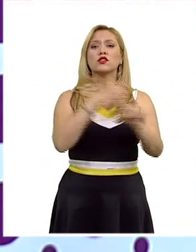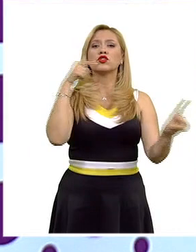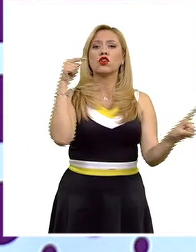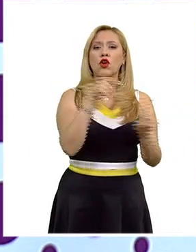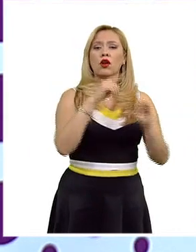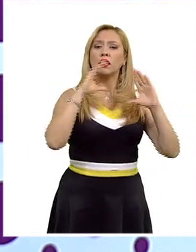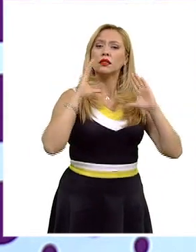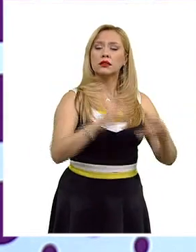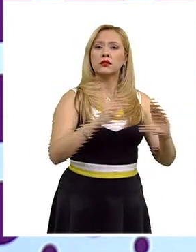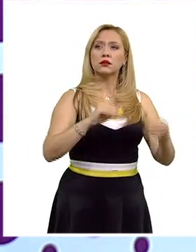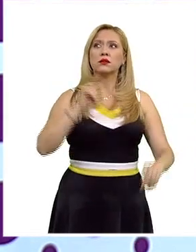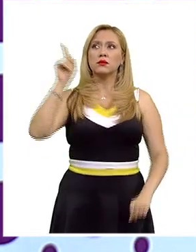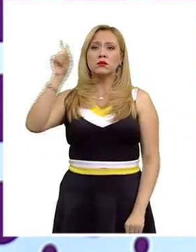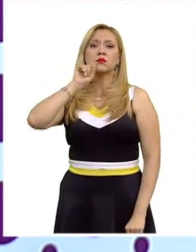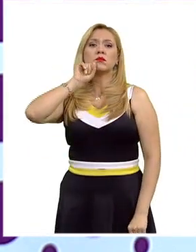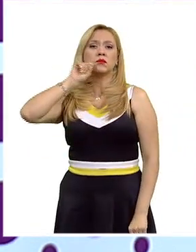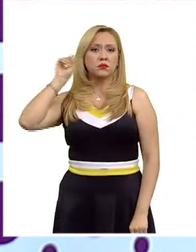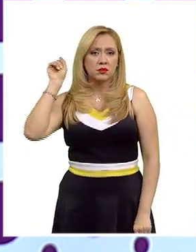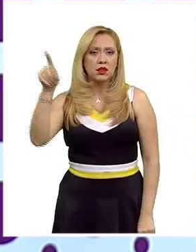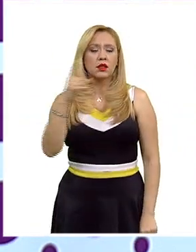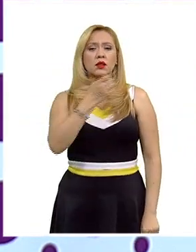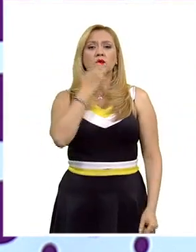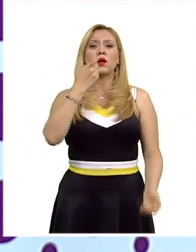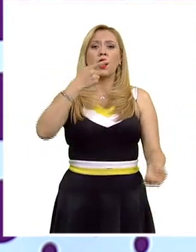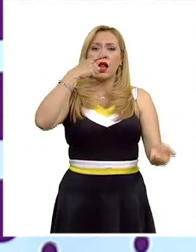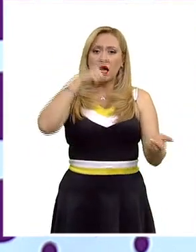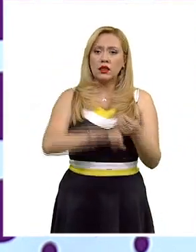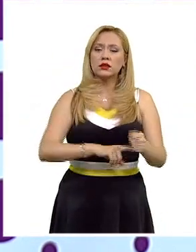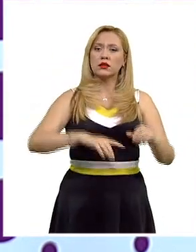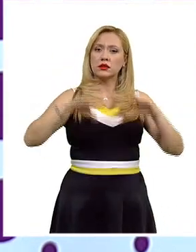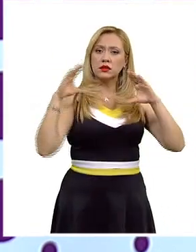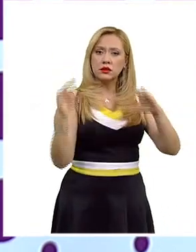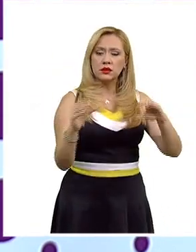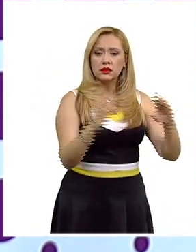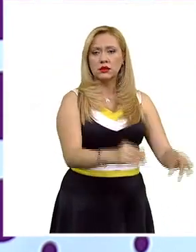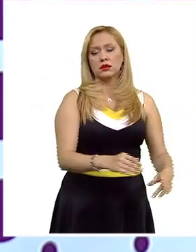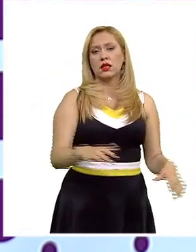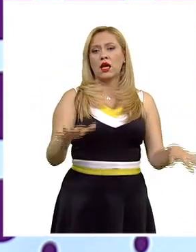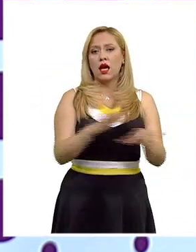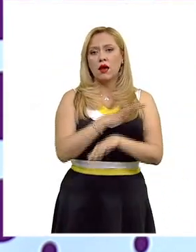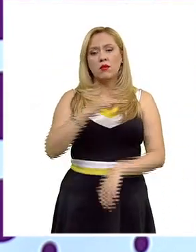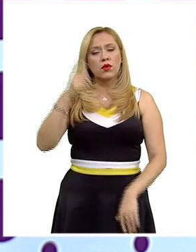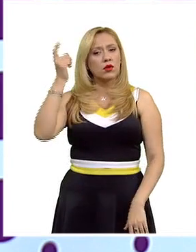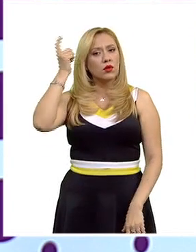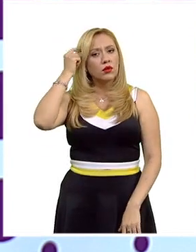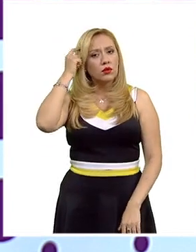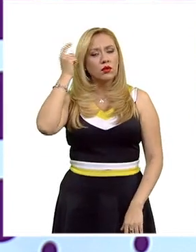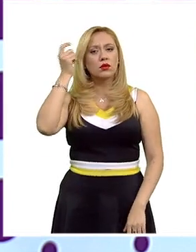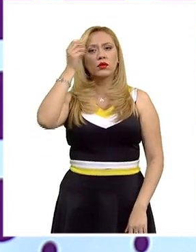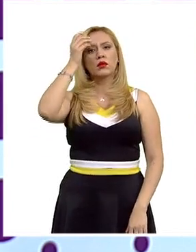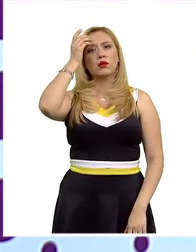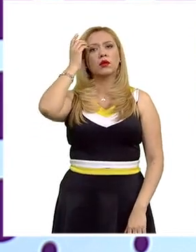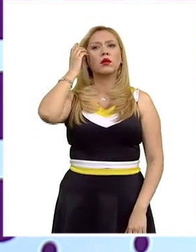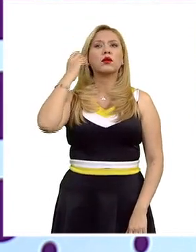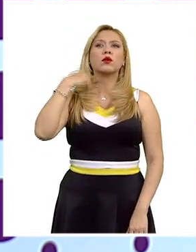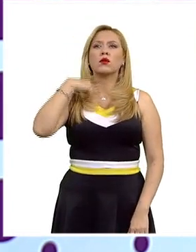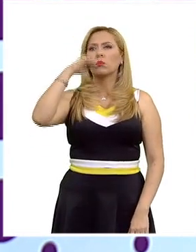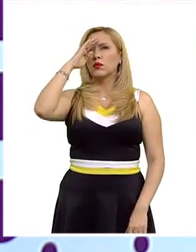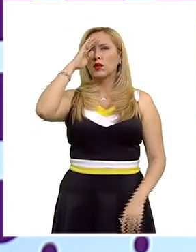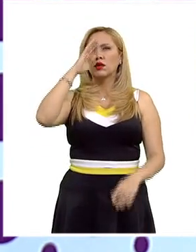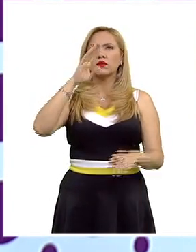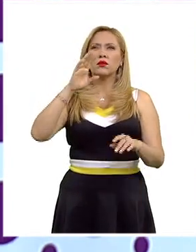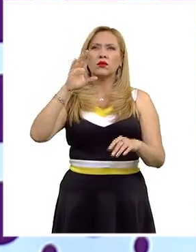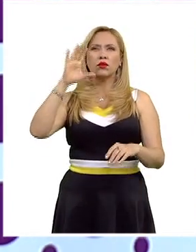del Estado y que también tiene que llevar a cabo acciones que transformen los imaginarios. pienso en un concepto muy interesante